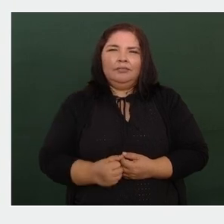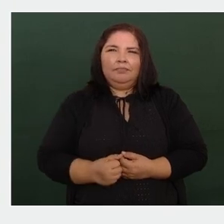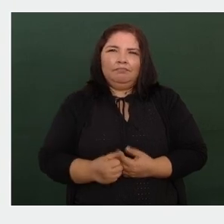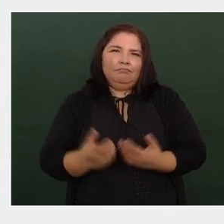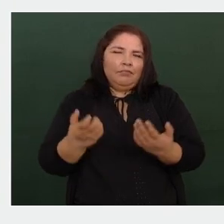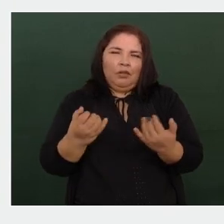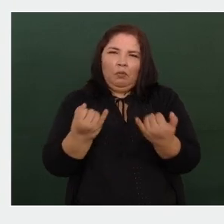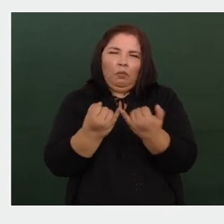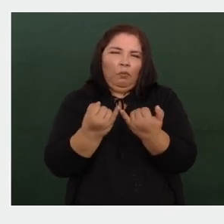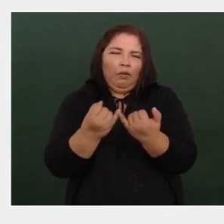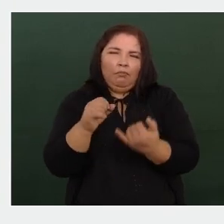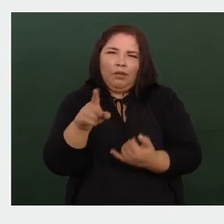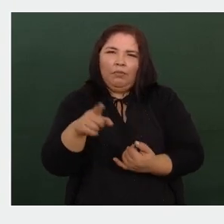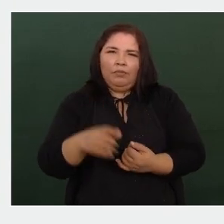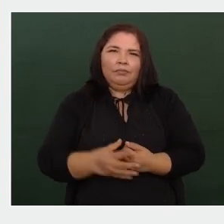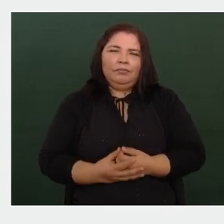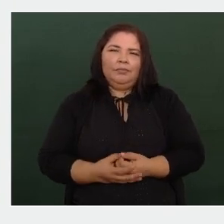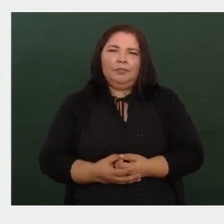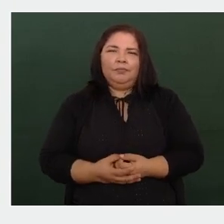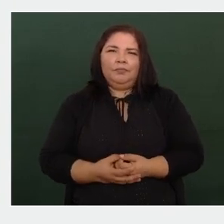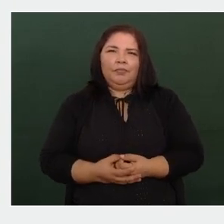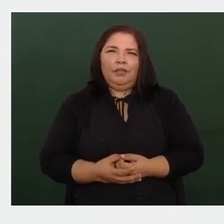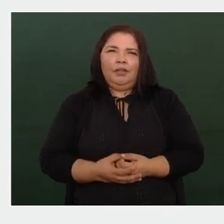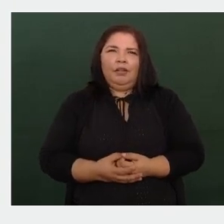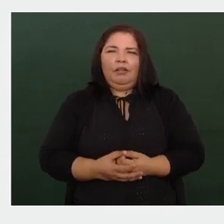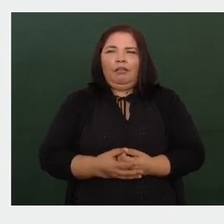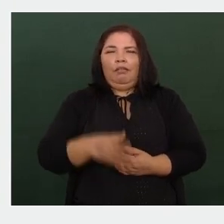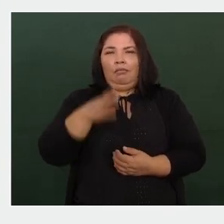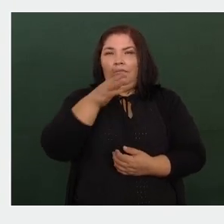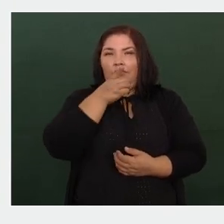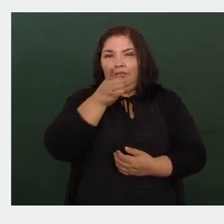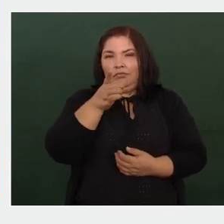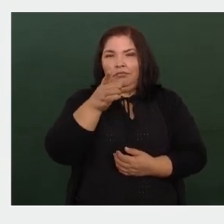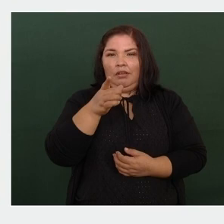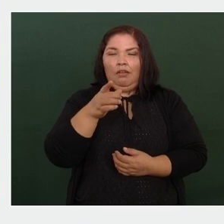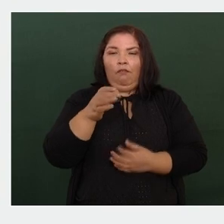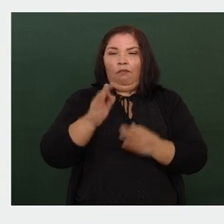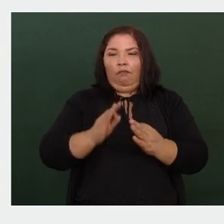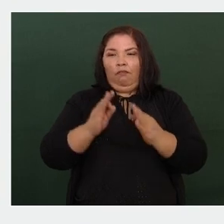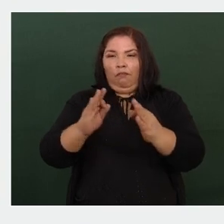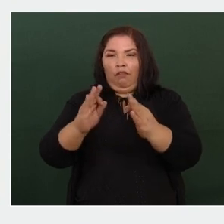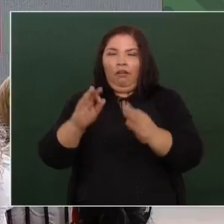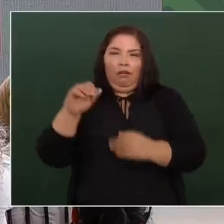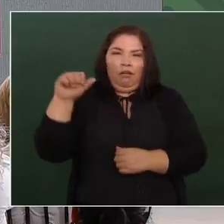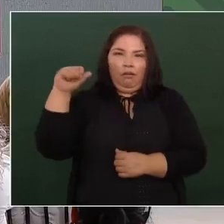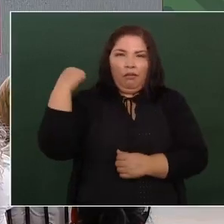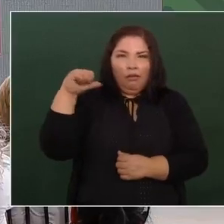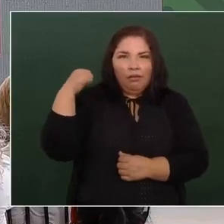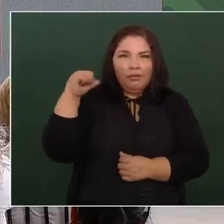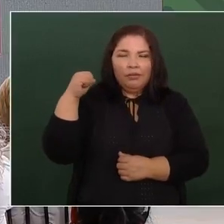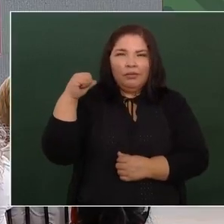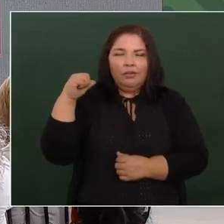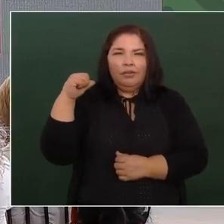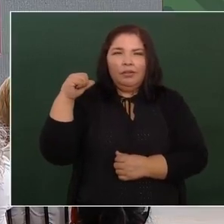Lo mismo, miren. De acuerdo con funerarias de Acapulco,